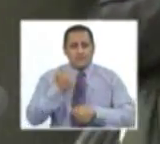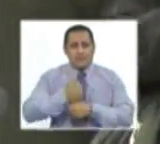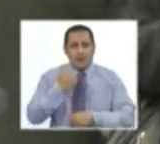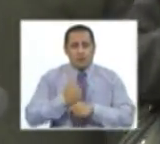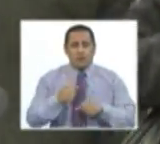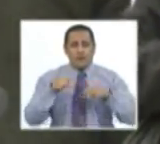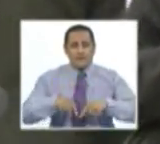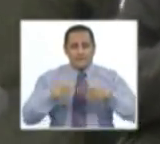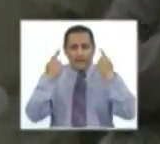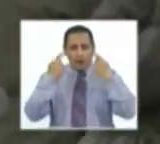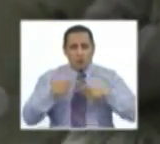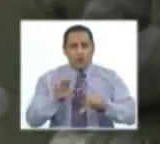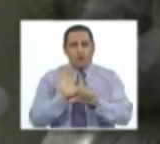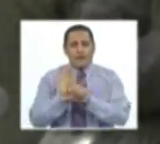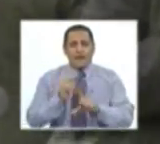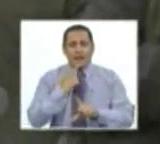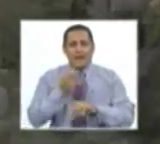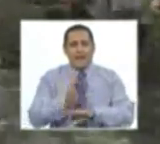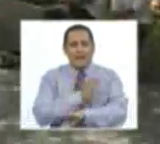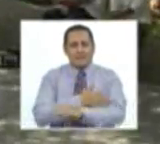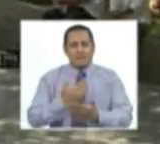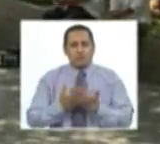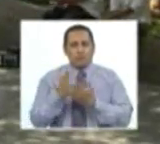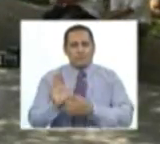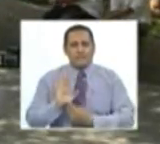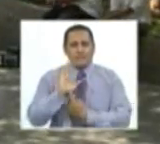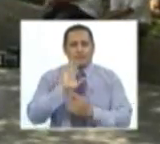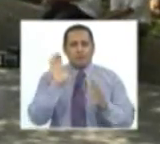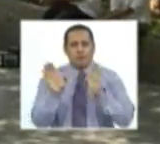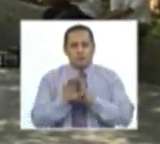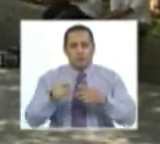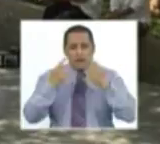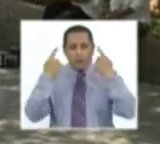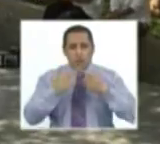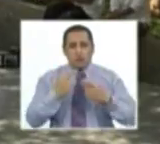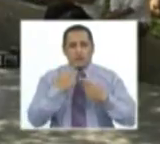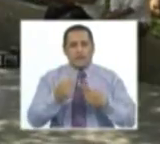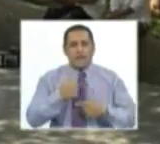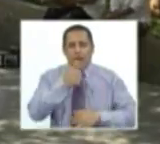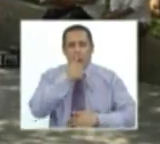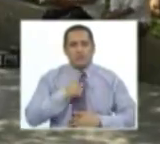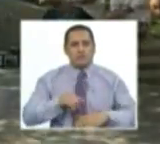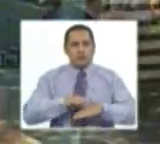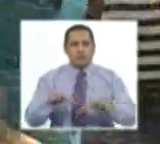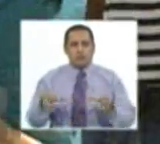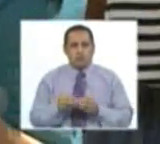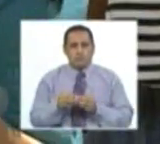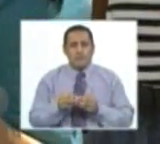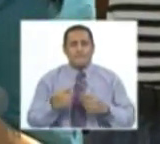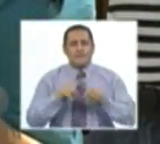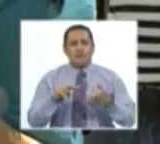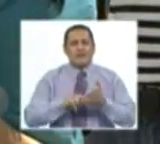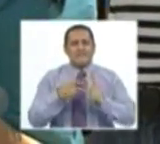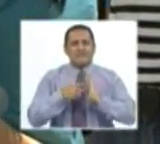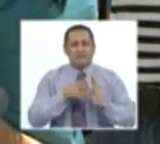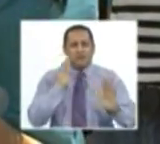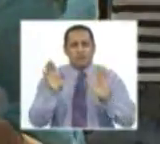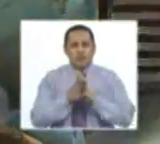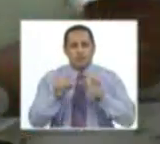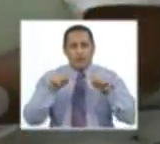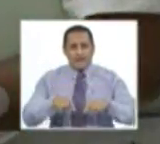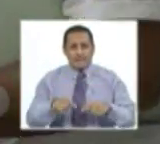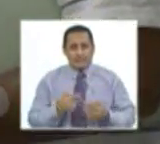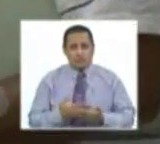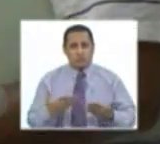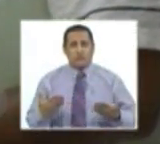acciones de gestión, este término legal ha saltado a los titulares como un escudo que lo aguanta todo. ¿Pero de qué